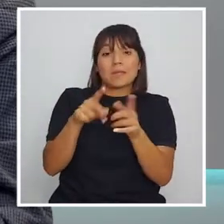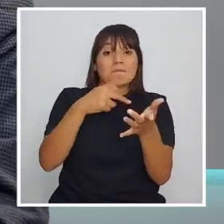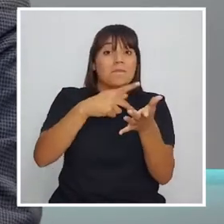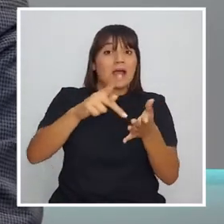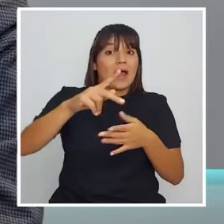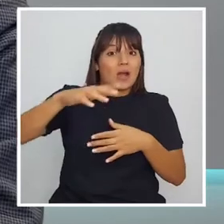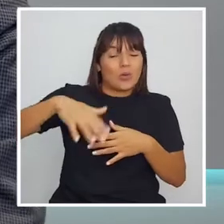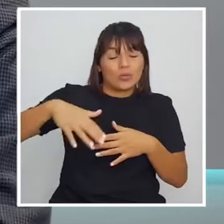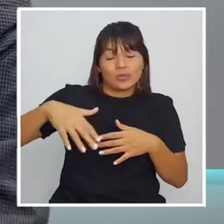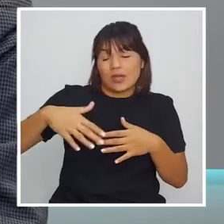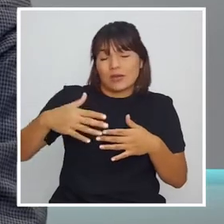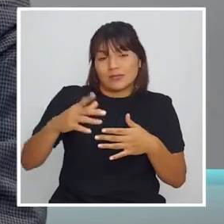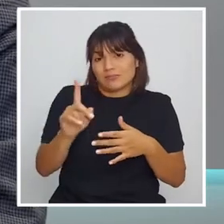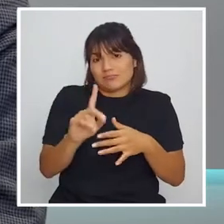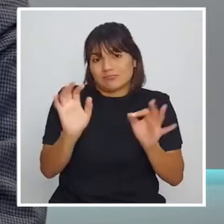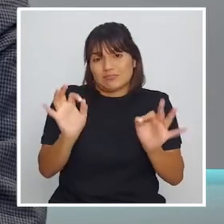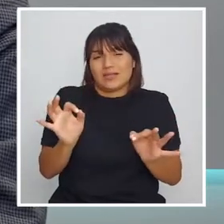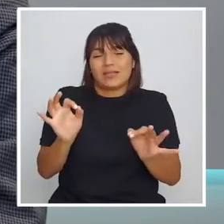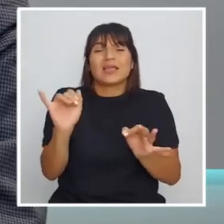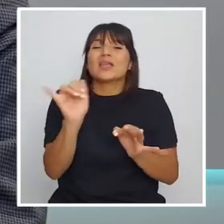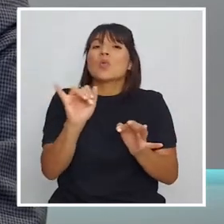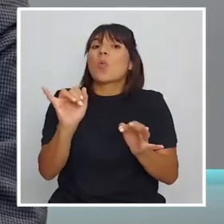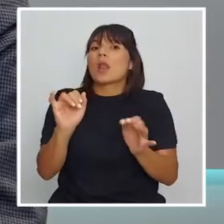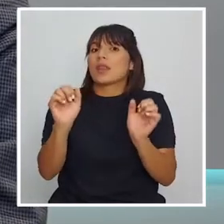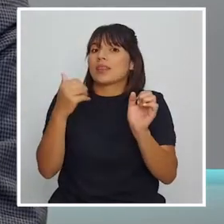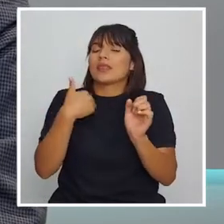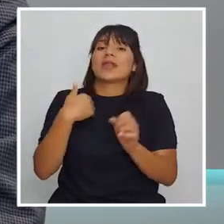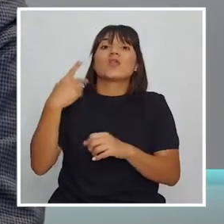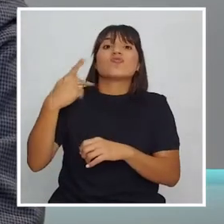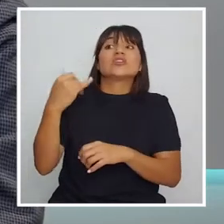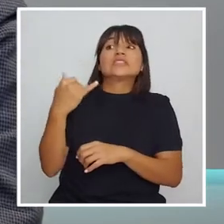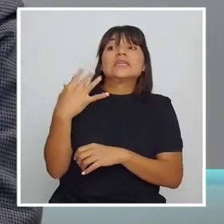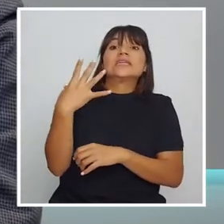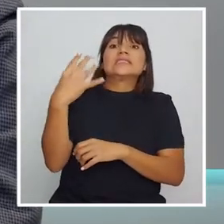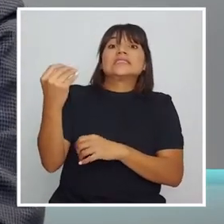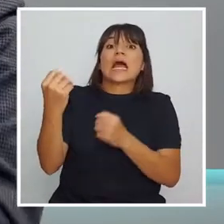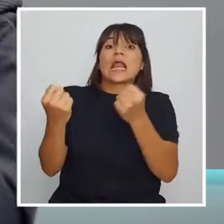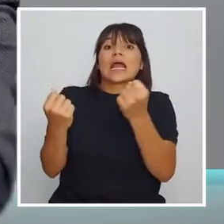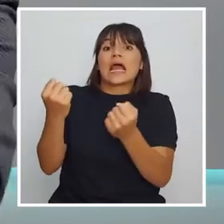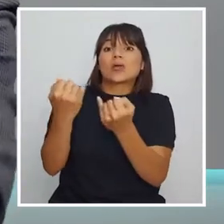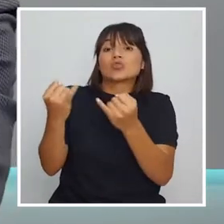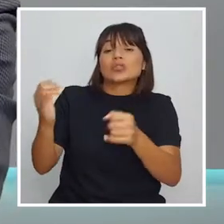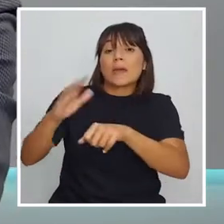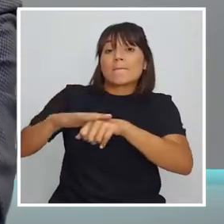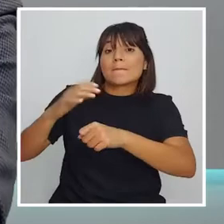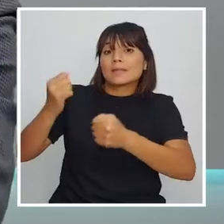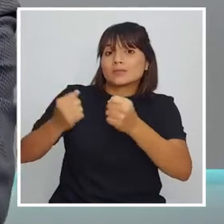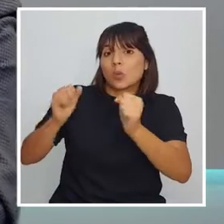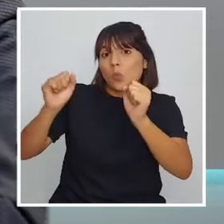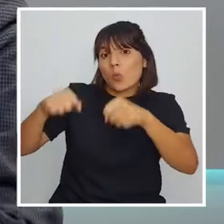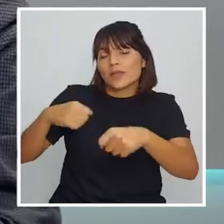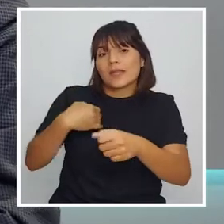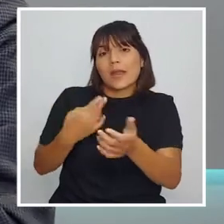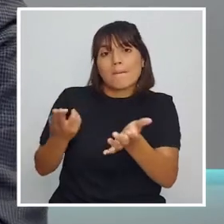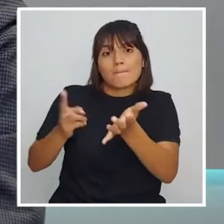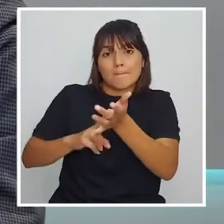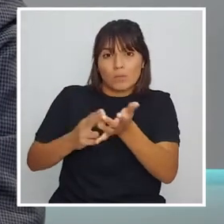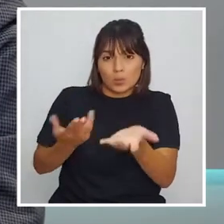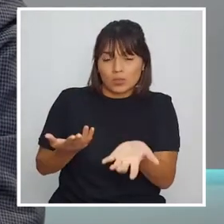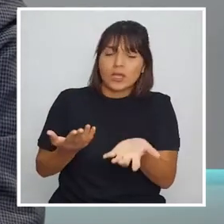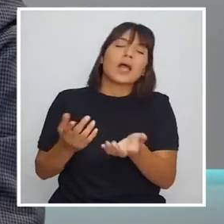a una multa de tránsito. Entonces hay muchas maneras de cómo uno